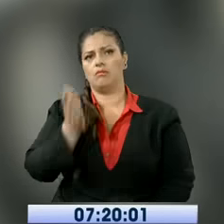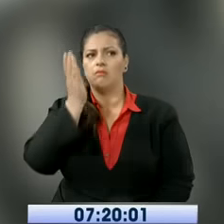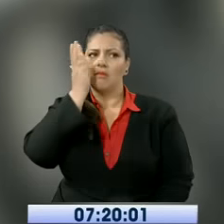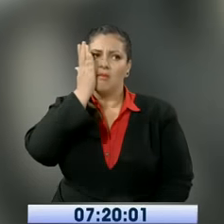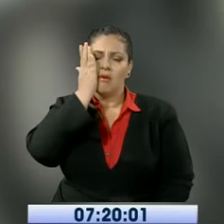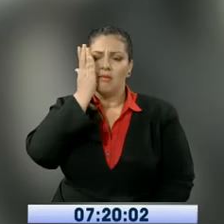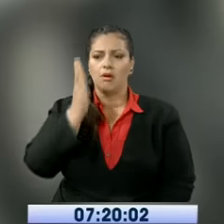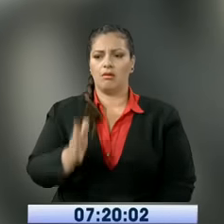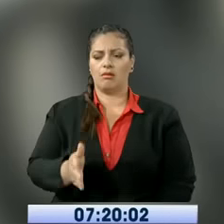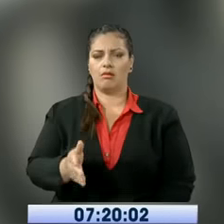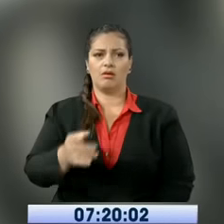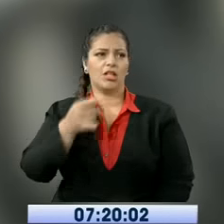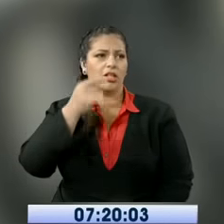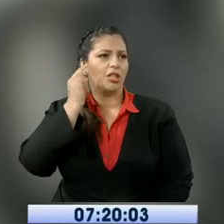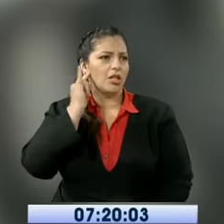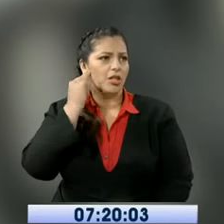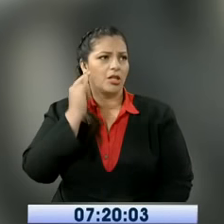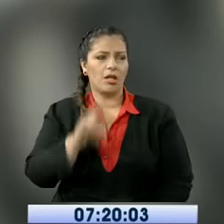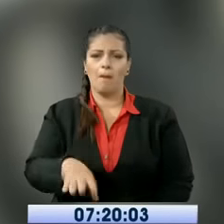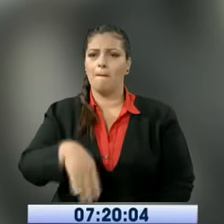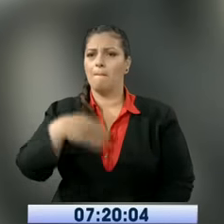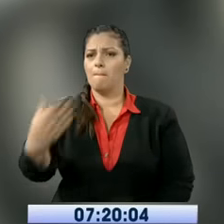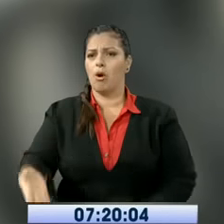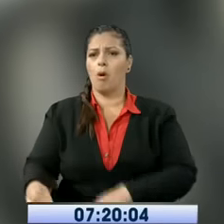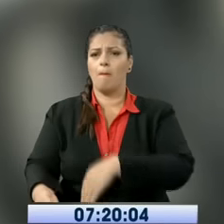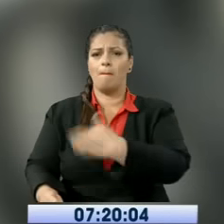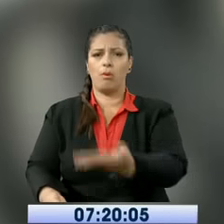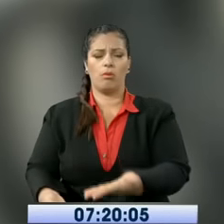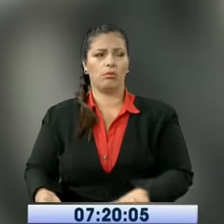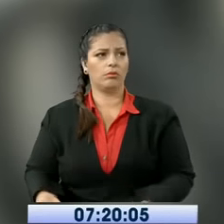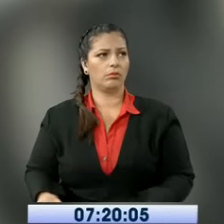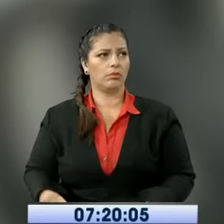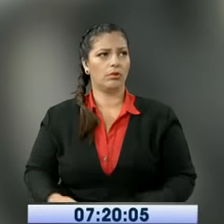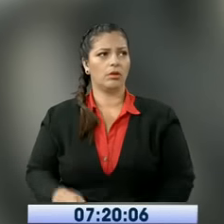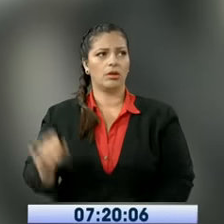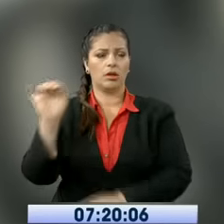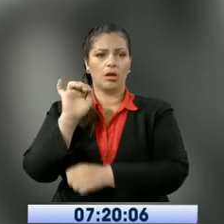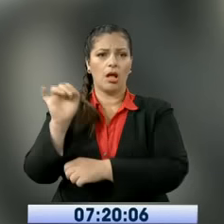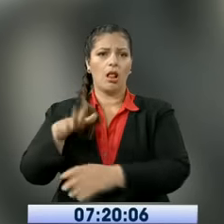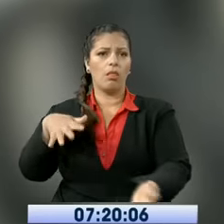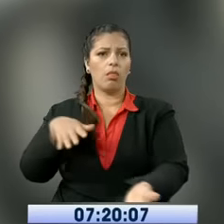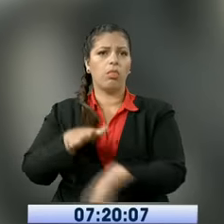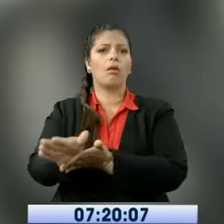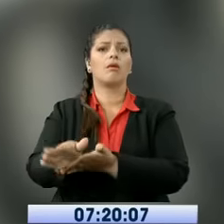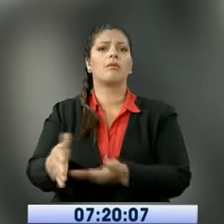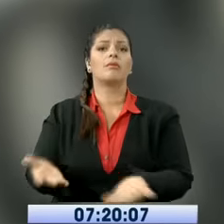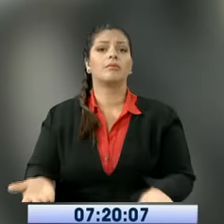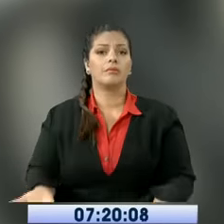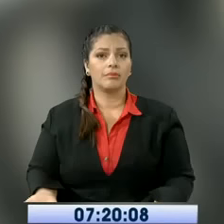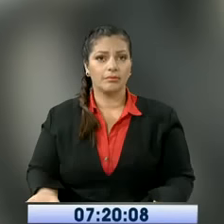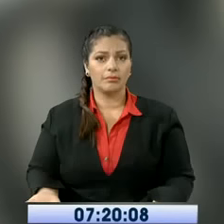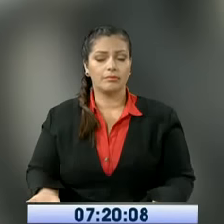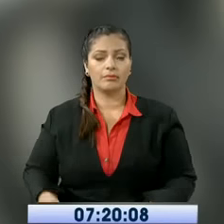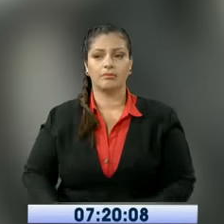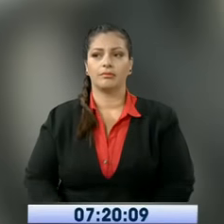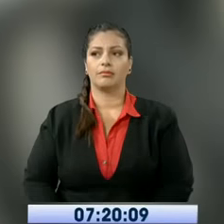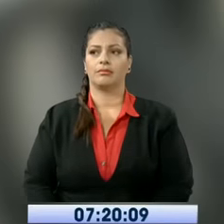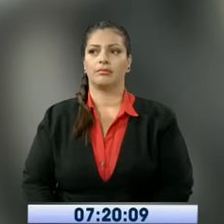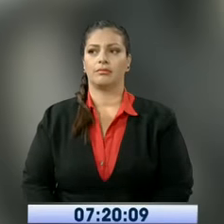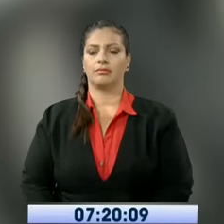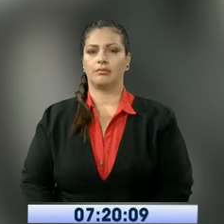algo. Y Dios no permita una desgracia como la un que un carro que venga lamentando. Atrás. Hugo, mira el impacto entre esas dos motocicletas, claro, que claro. Ha cobrado la vida de terrible, tres